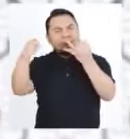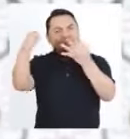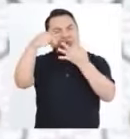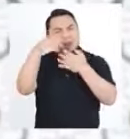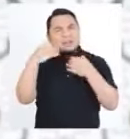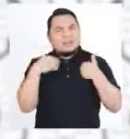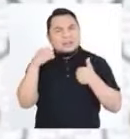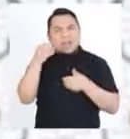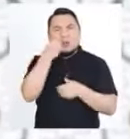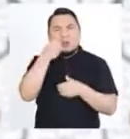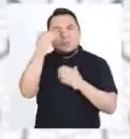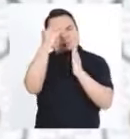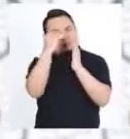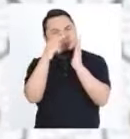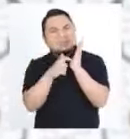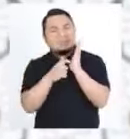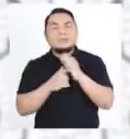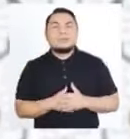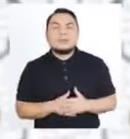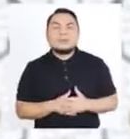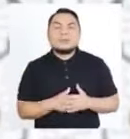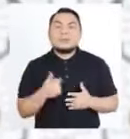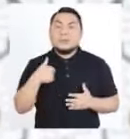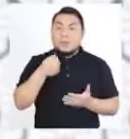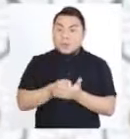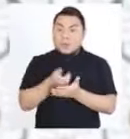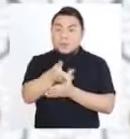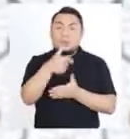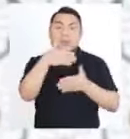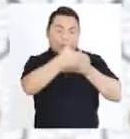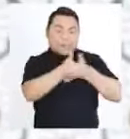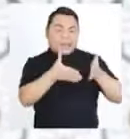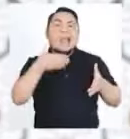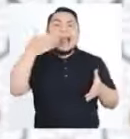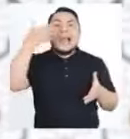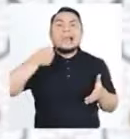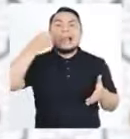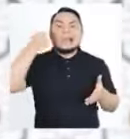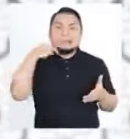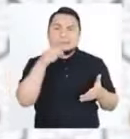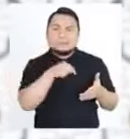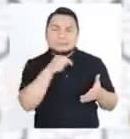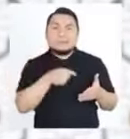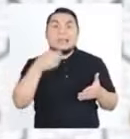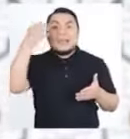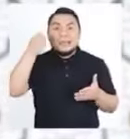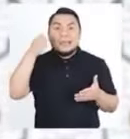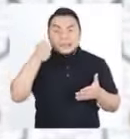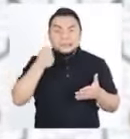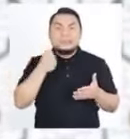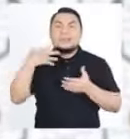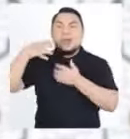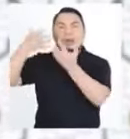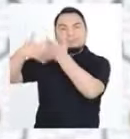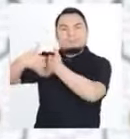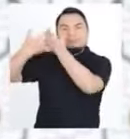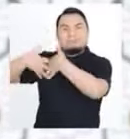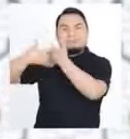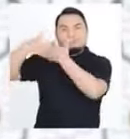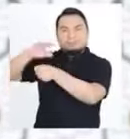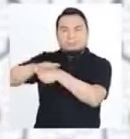nutrientes tienen los alimentos? Yo encontré esto de una caja de leche, es decir, de leche